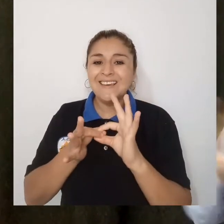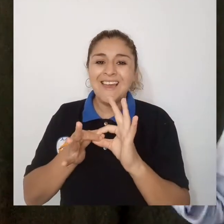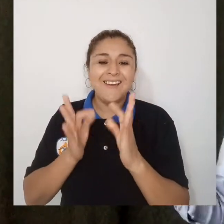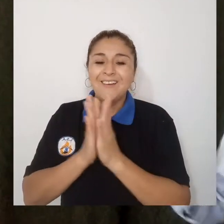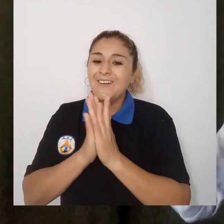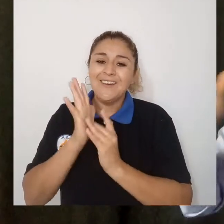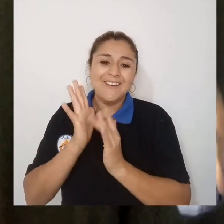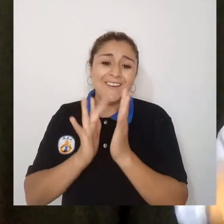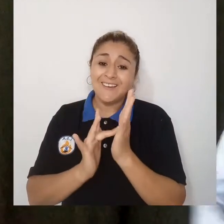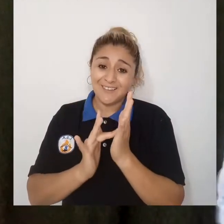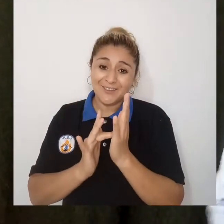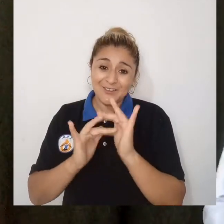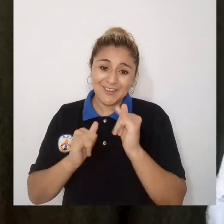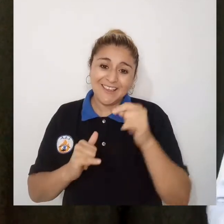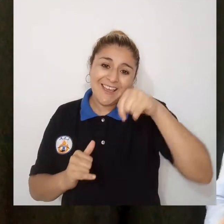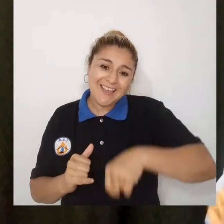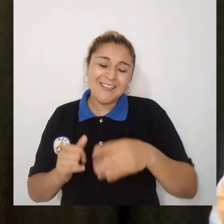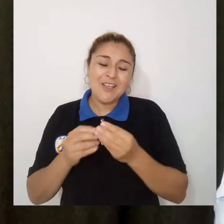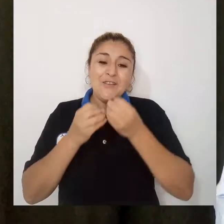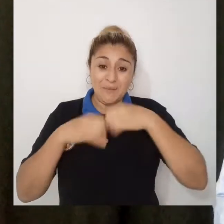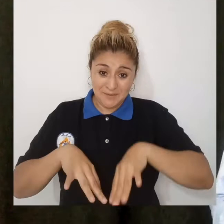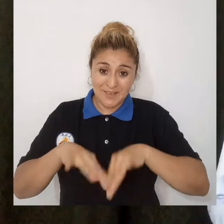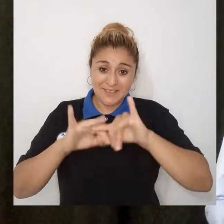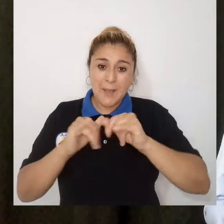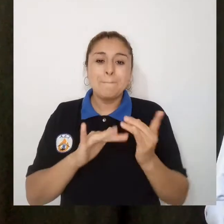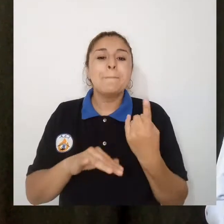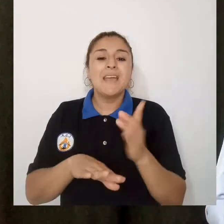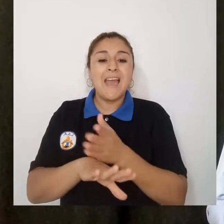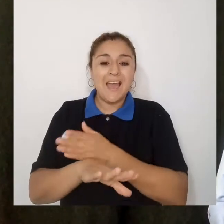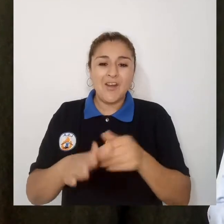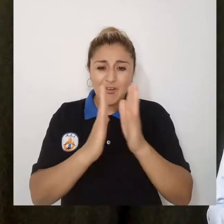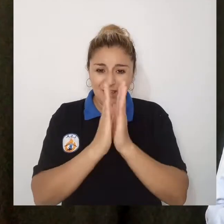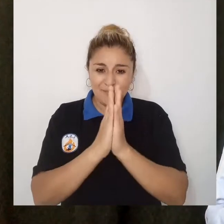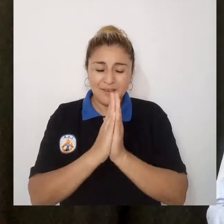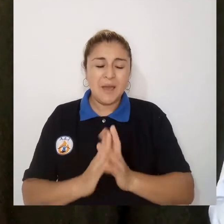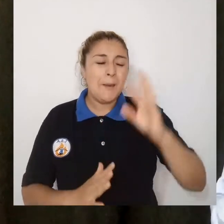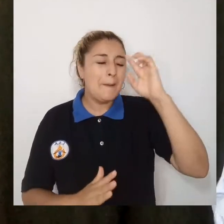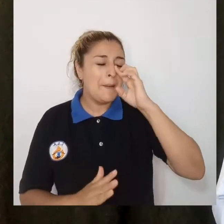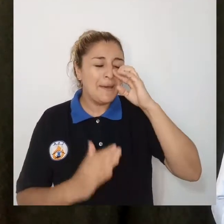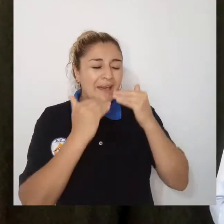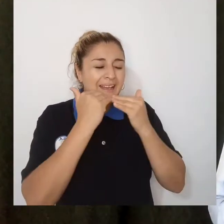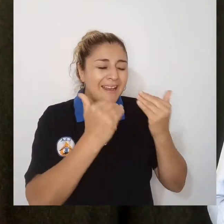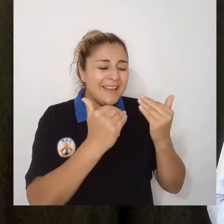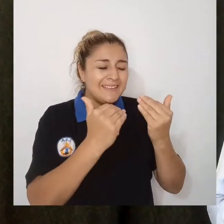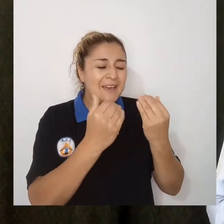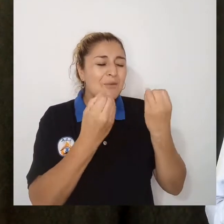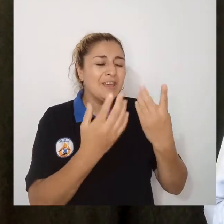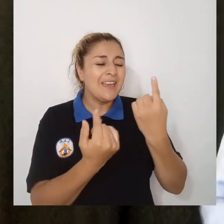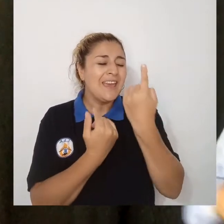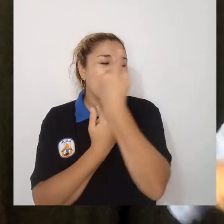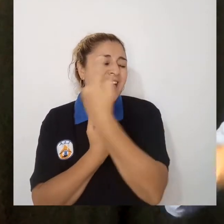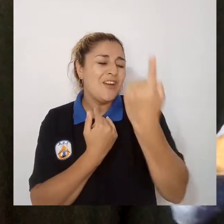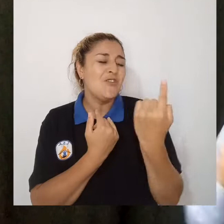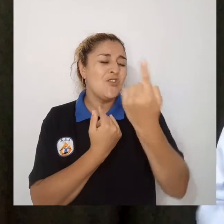así arrancamos se acompáñame con esta oración padre gracias por hacernos iglesia gracias por